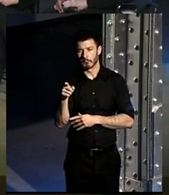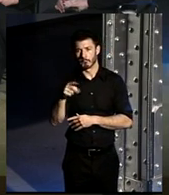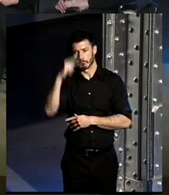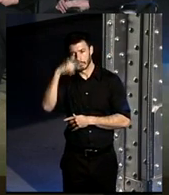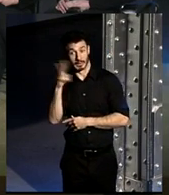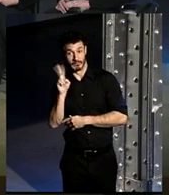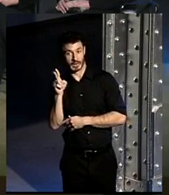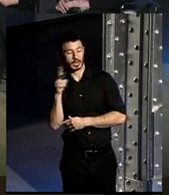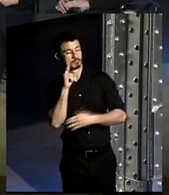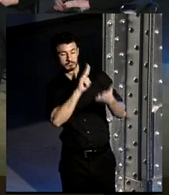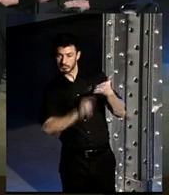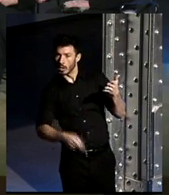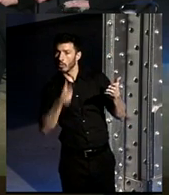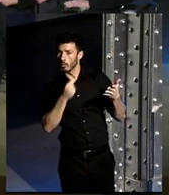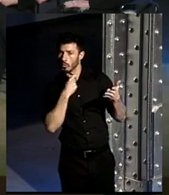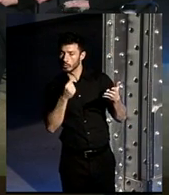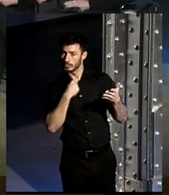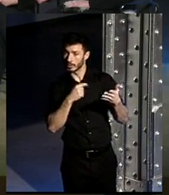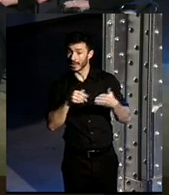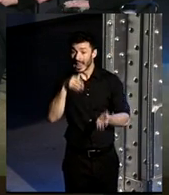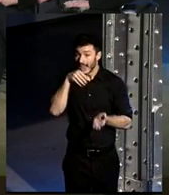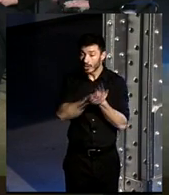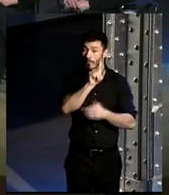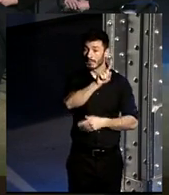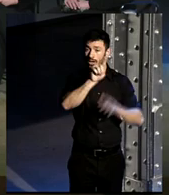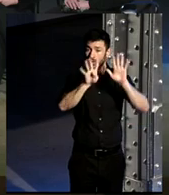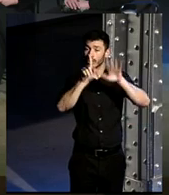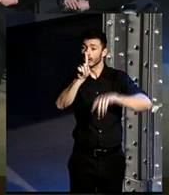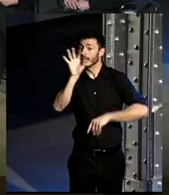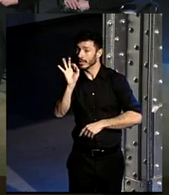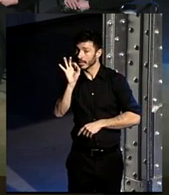algo. La de 1910 es otra vez de Michel con...